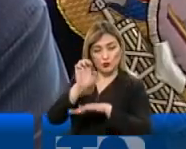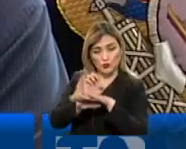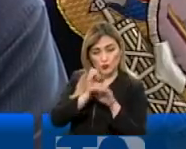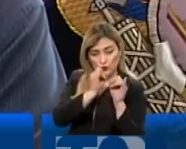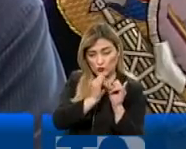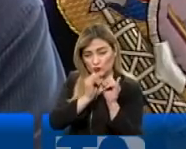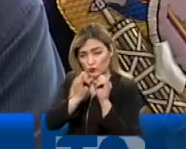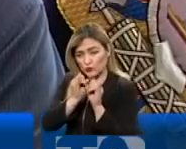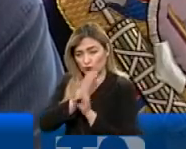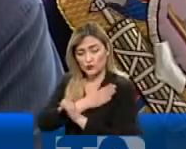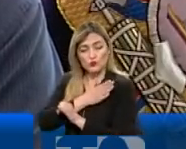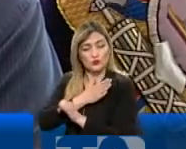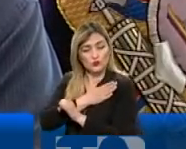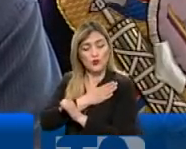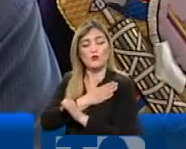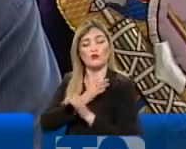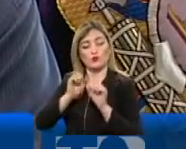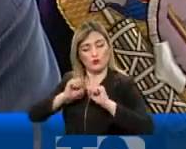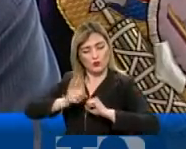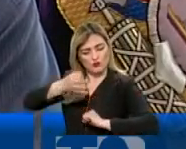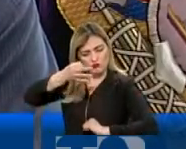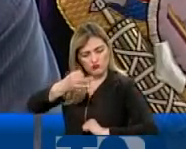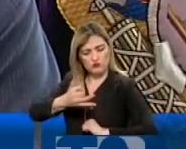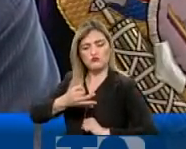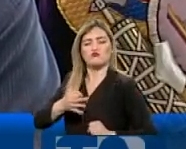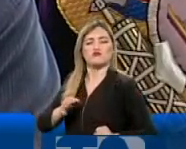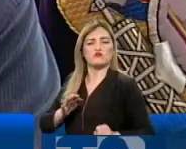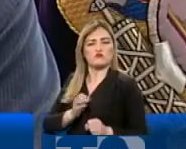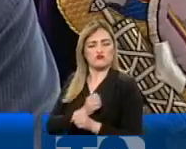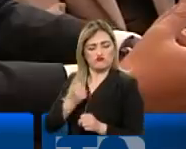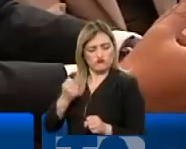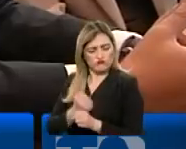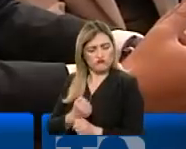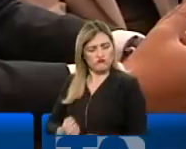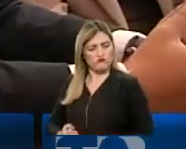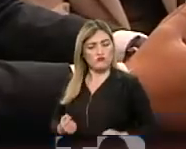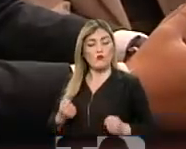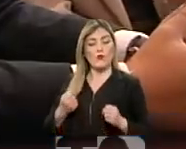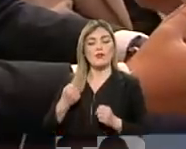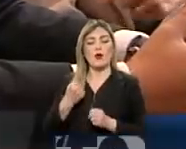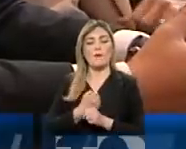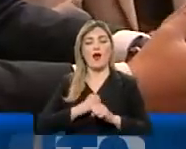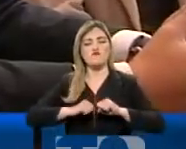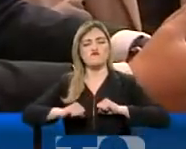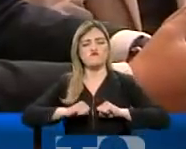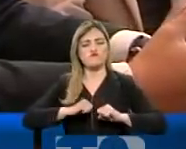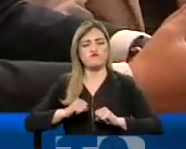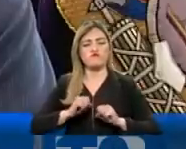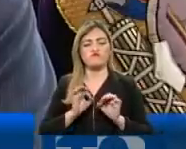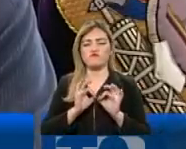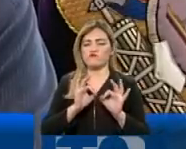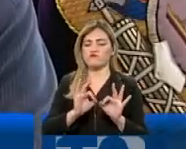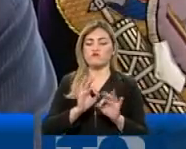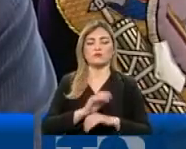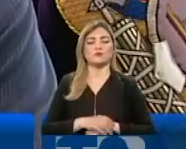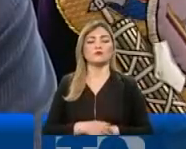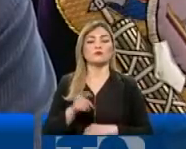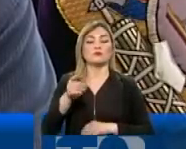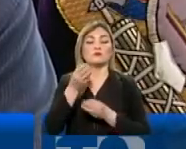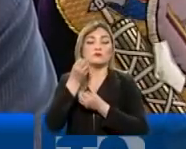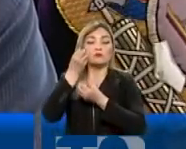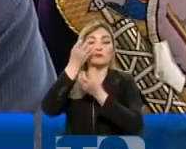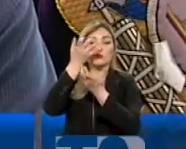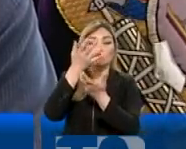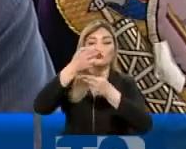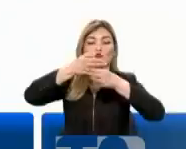ustedes, para que cada quien cumpla a cabalidad con el trabajo de manera eficaz. Tras una breve reunión con ellos, el presidente anunció